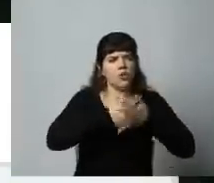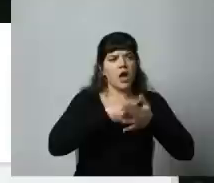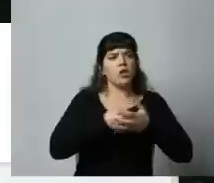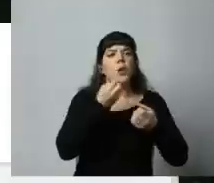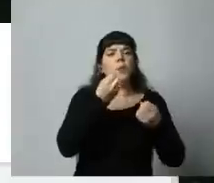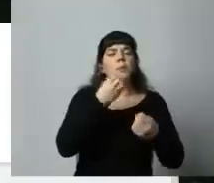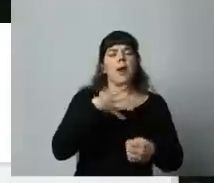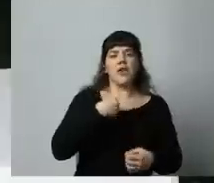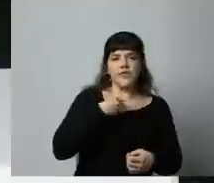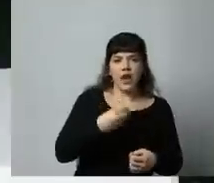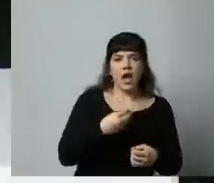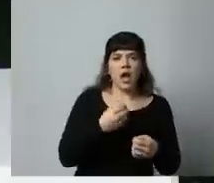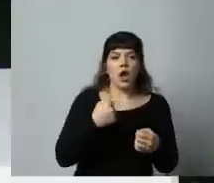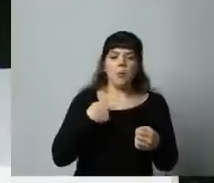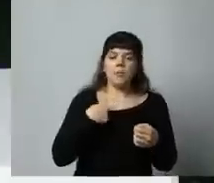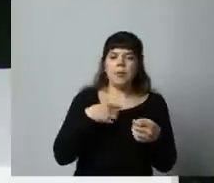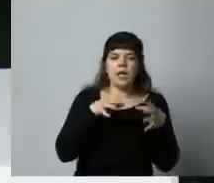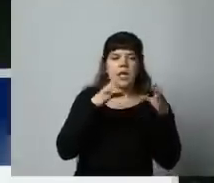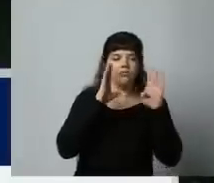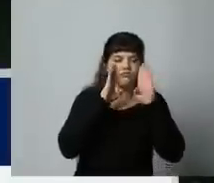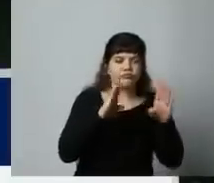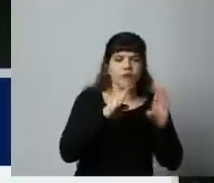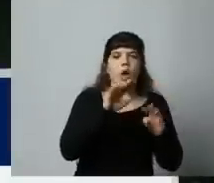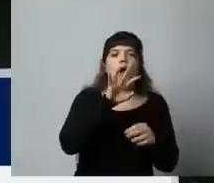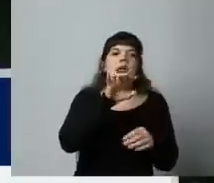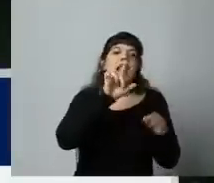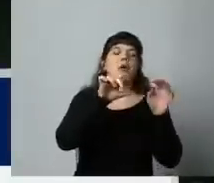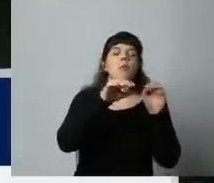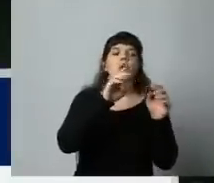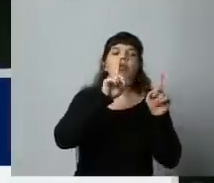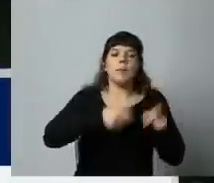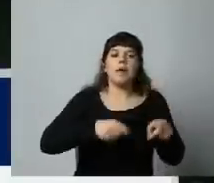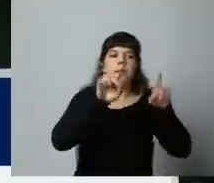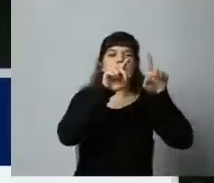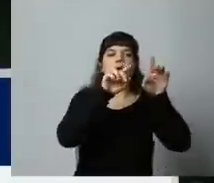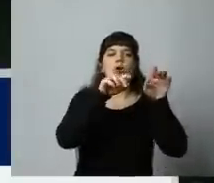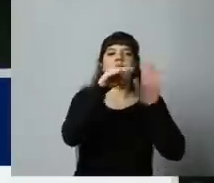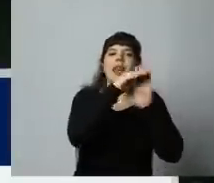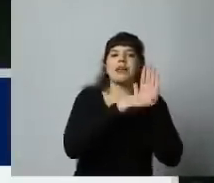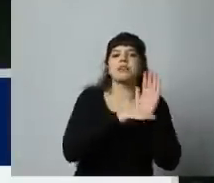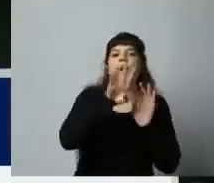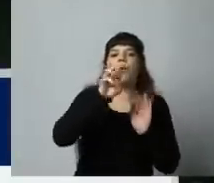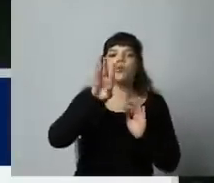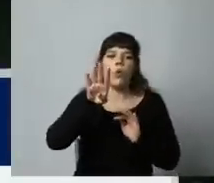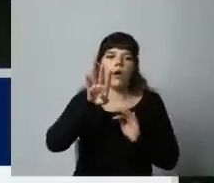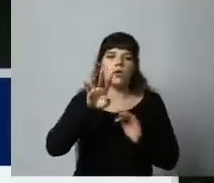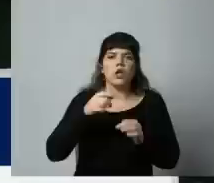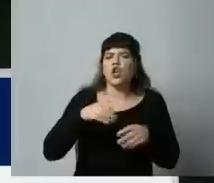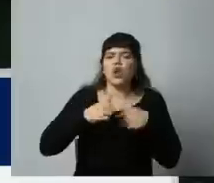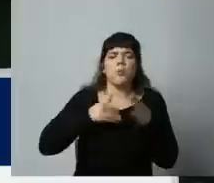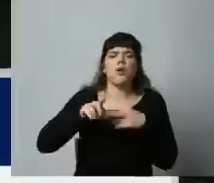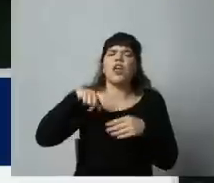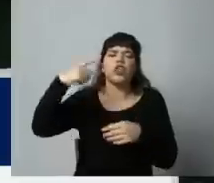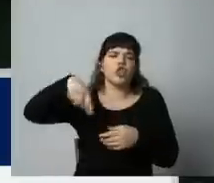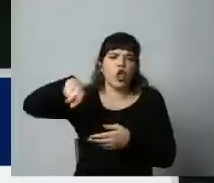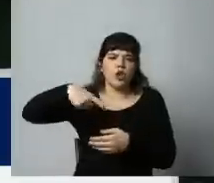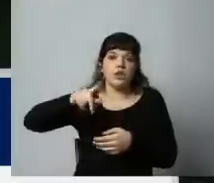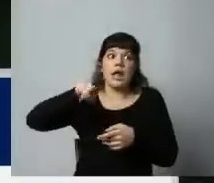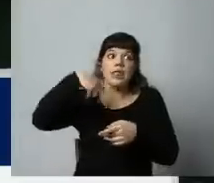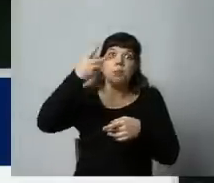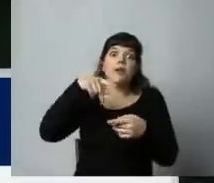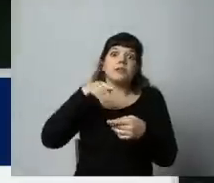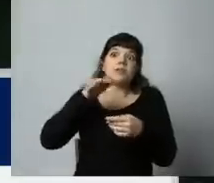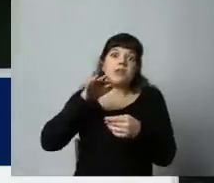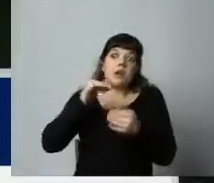partido por mi sector y por mi 404 des donde sea pero esa frase la borró la borró la